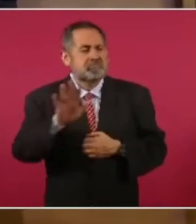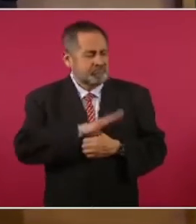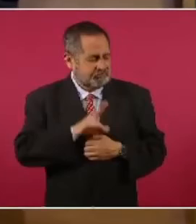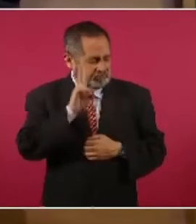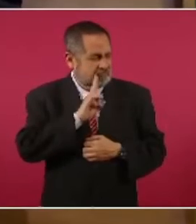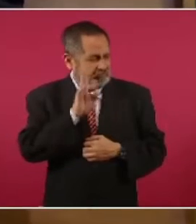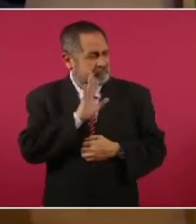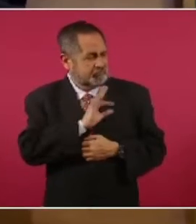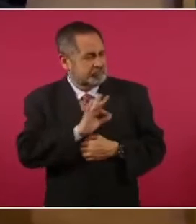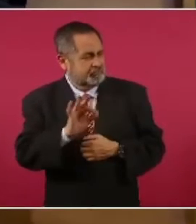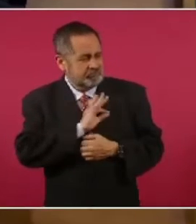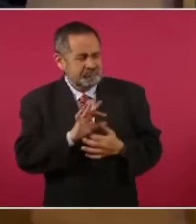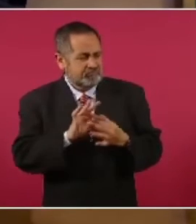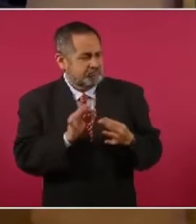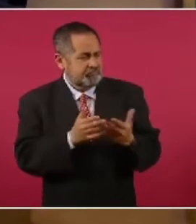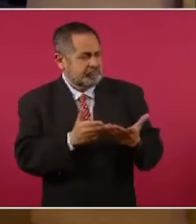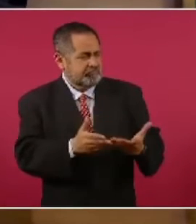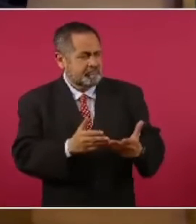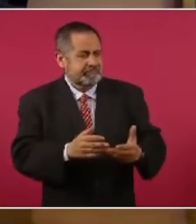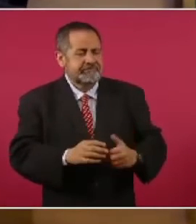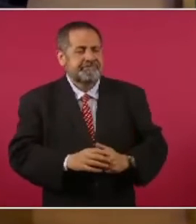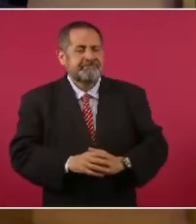inmejorables.